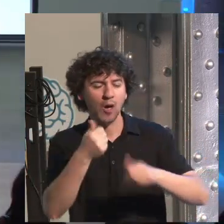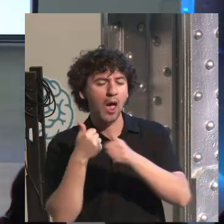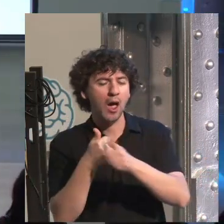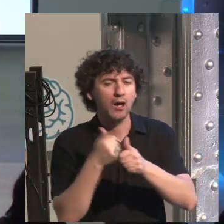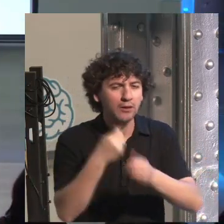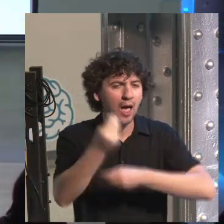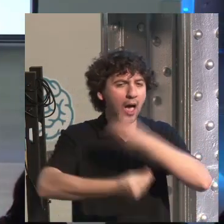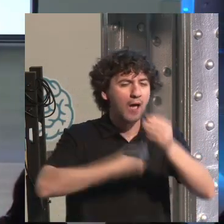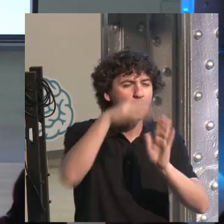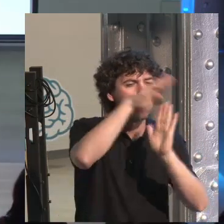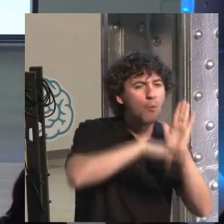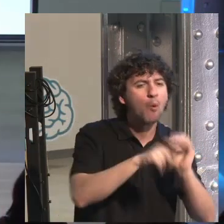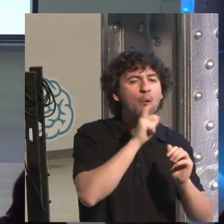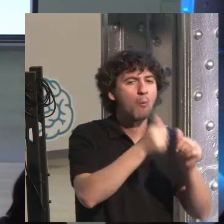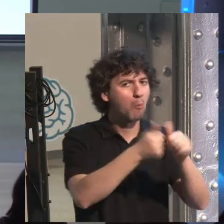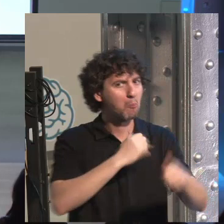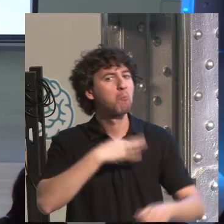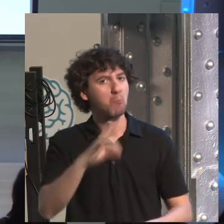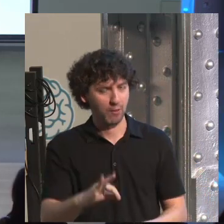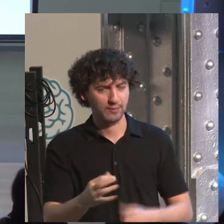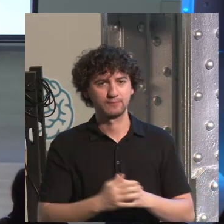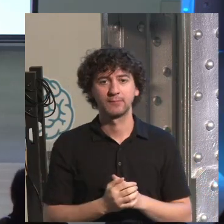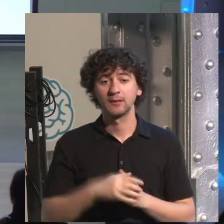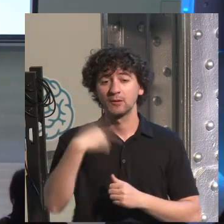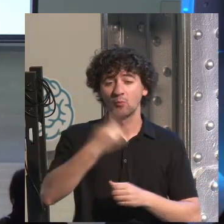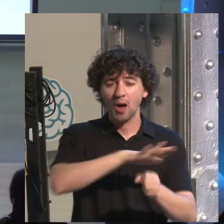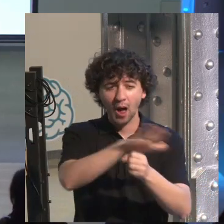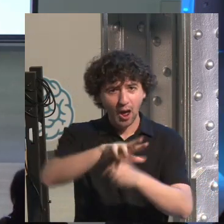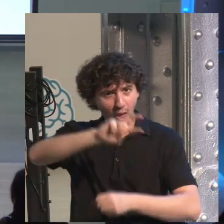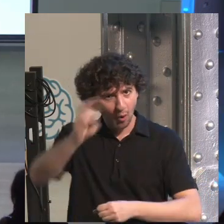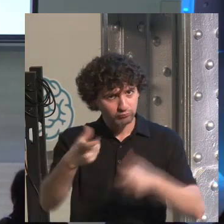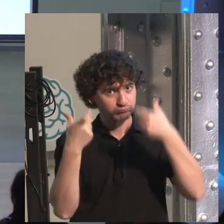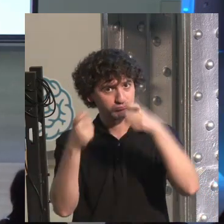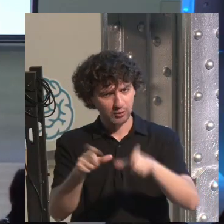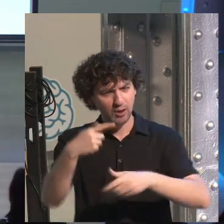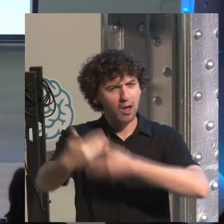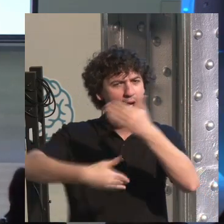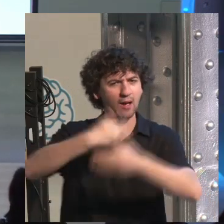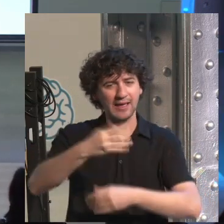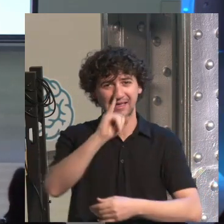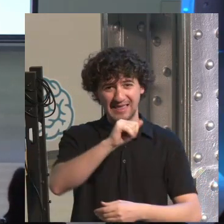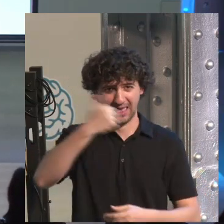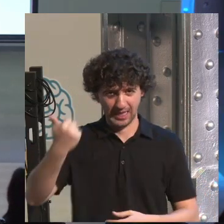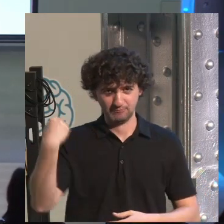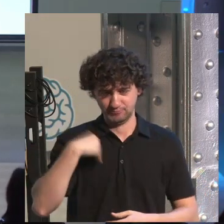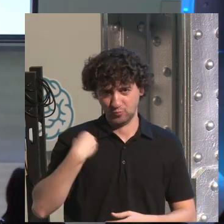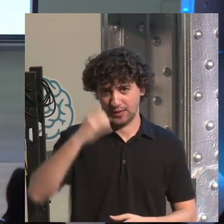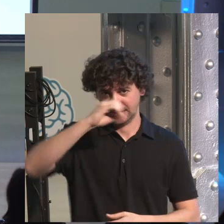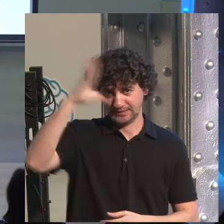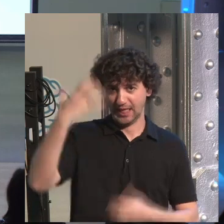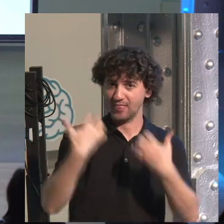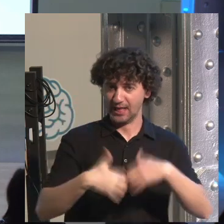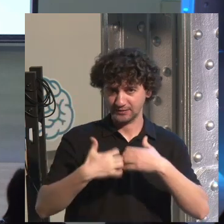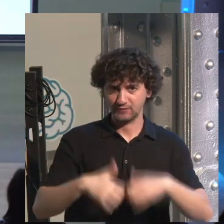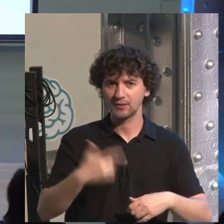personal. Otra área donde se están produciendo avances muy importantes es en la inteligencia artificial alrededor